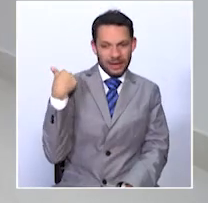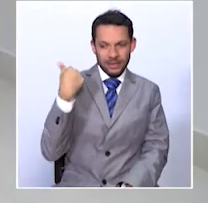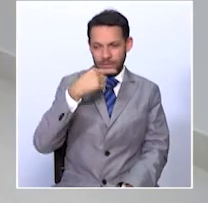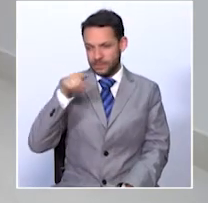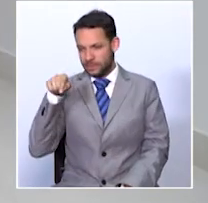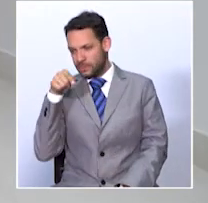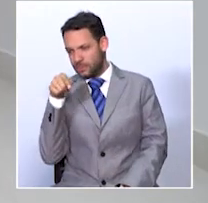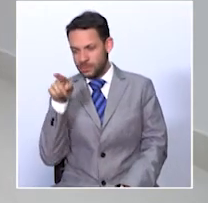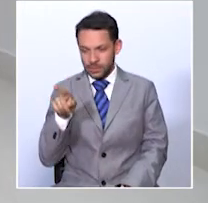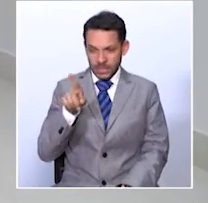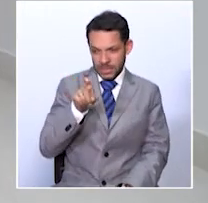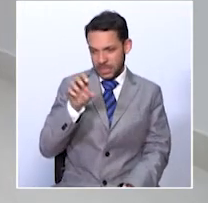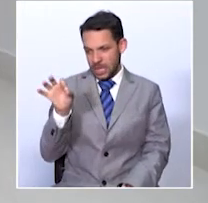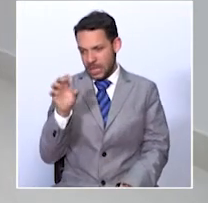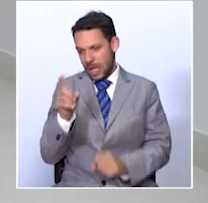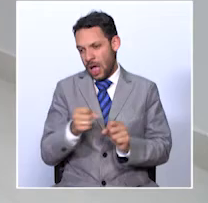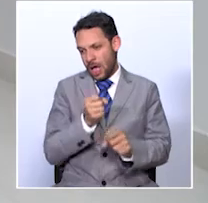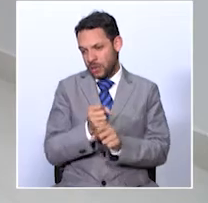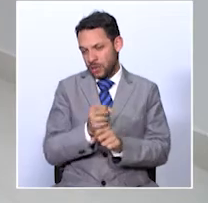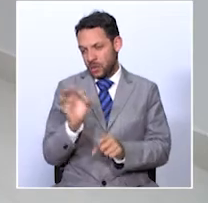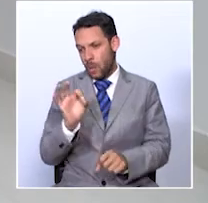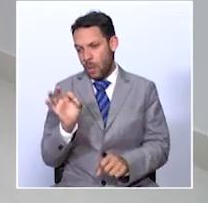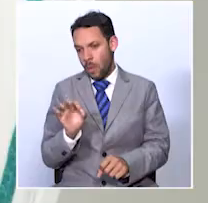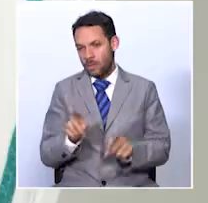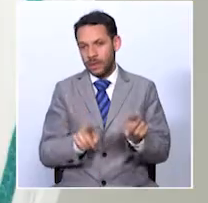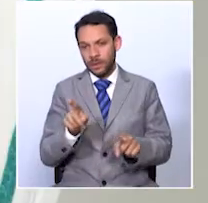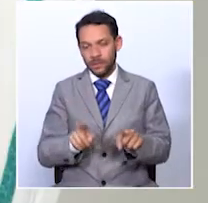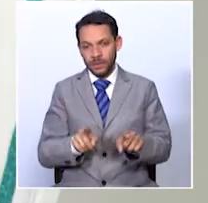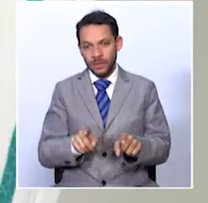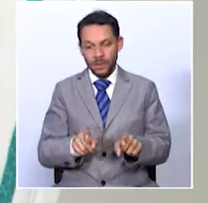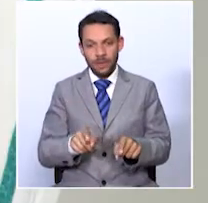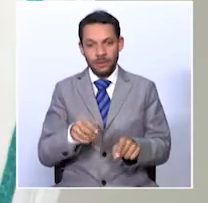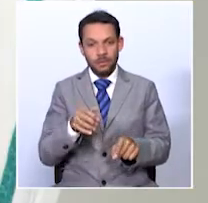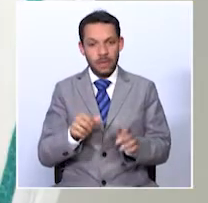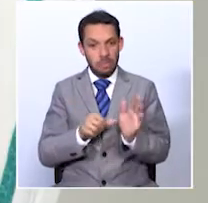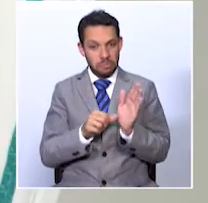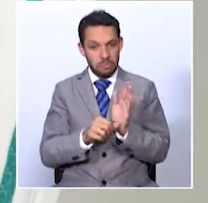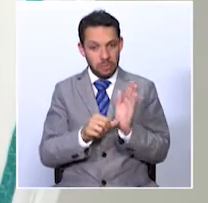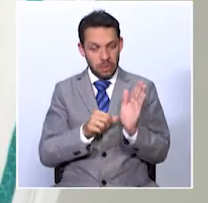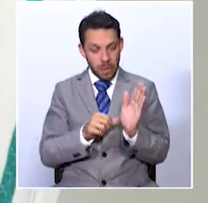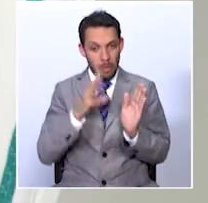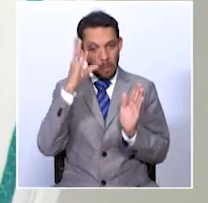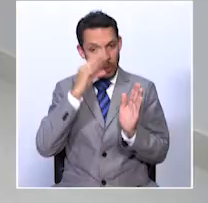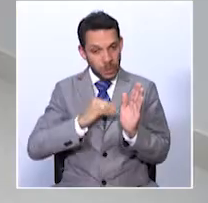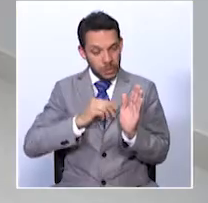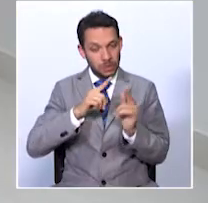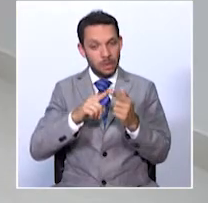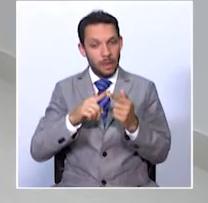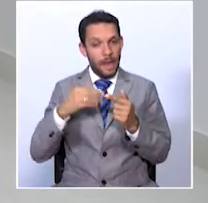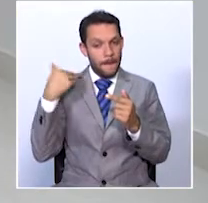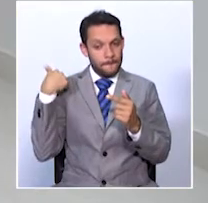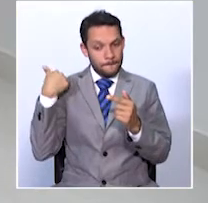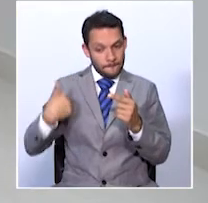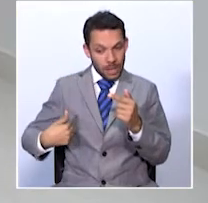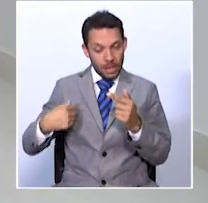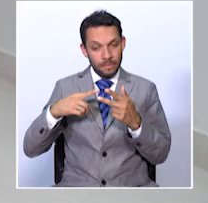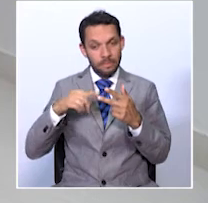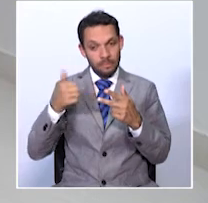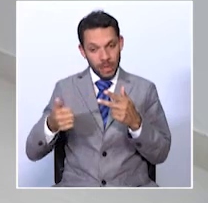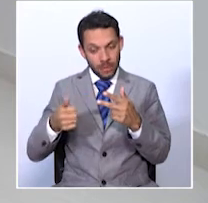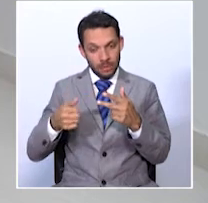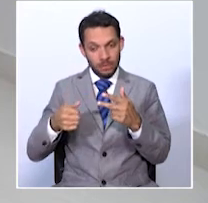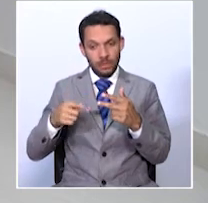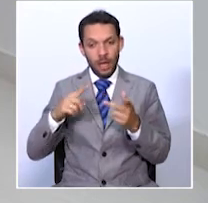saber que tiene 60, porque la piel de las piernas es bonita, de las nalgas es bonita, de la espalda es bonita. Pero cuando uno voltea a la